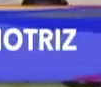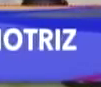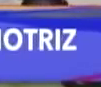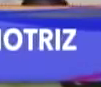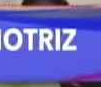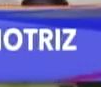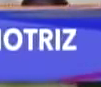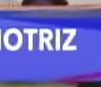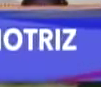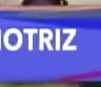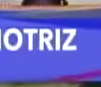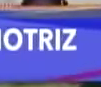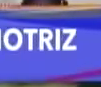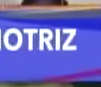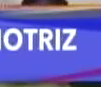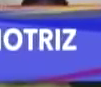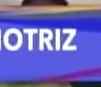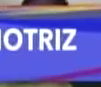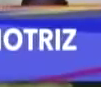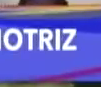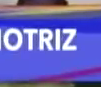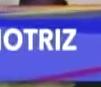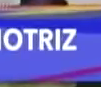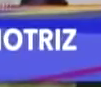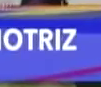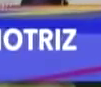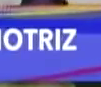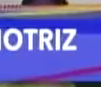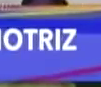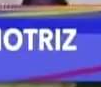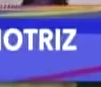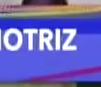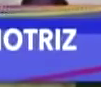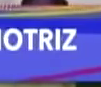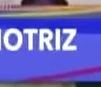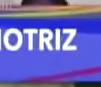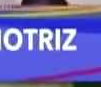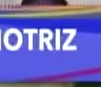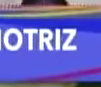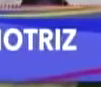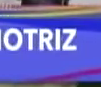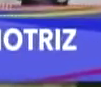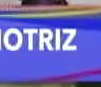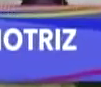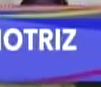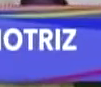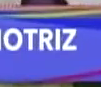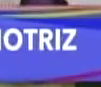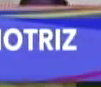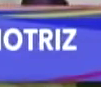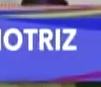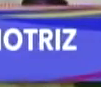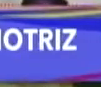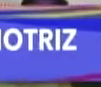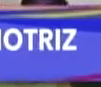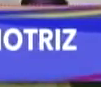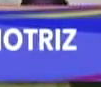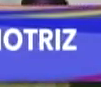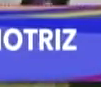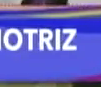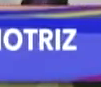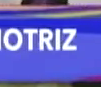cadena nacional de radio y televisión sobre esta importante empresa. Saludo a los trabajadores, a las